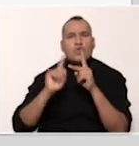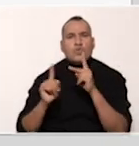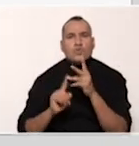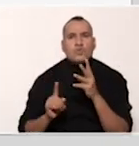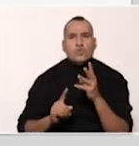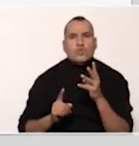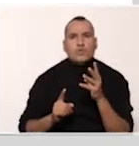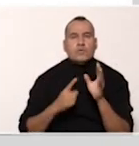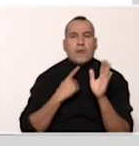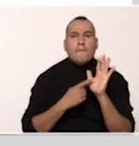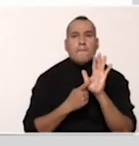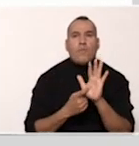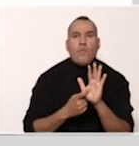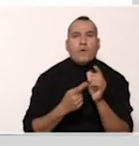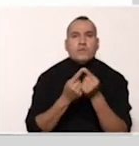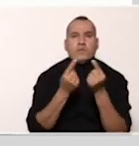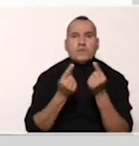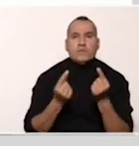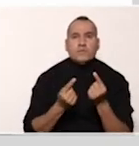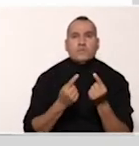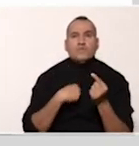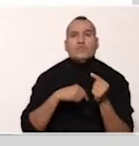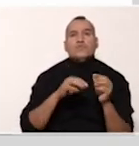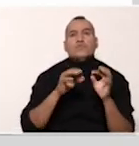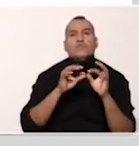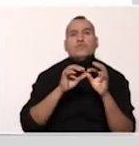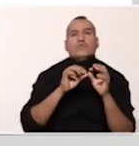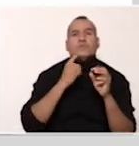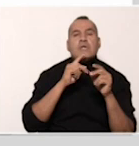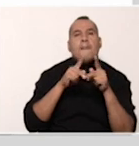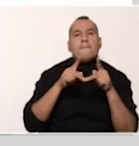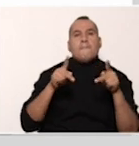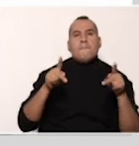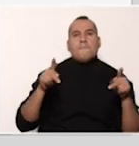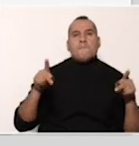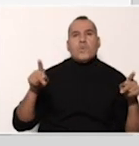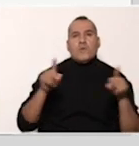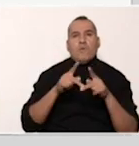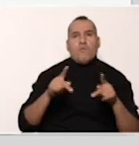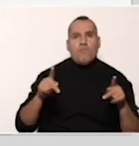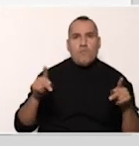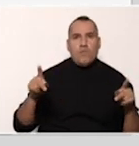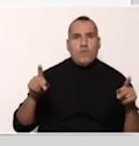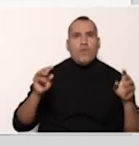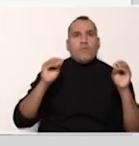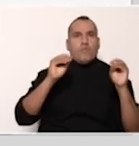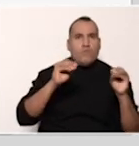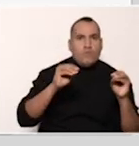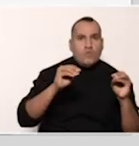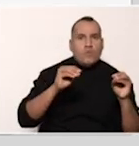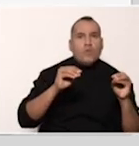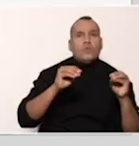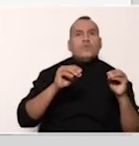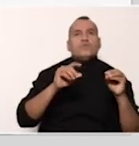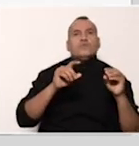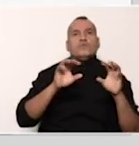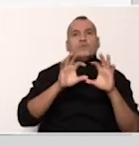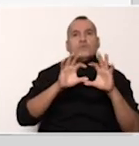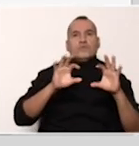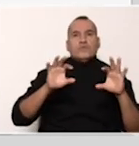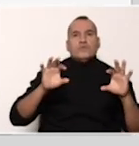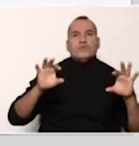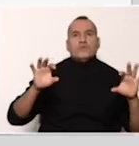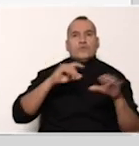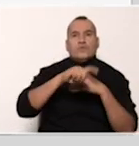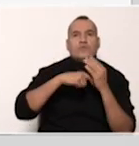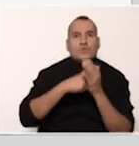a la imagen, en este caso, unas características particulares. Fíjense que acá en Style puse Position Absolute, le da una posición absoluta